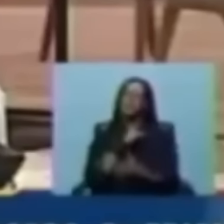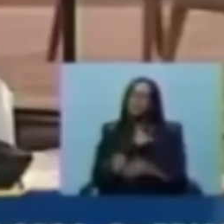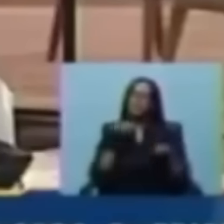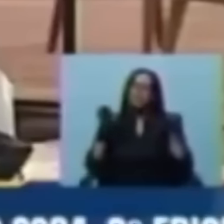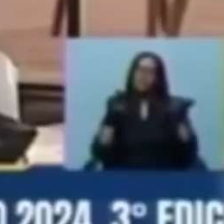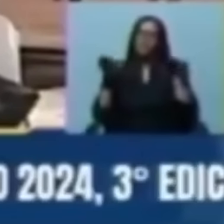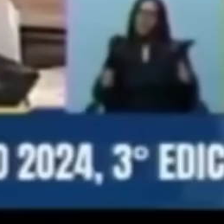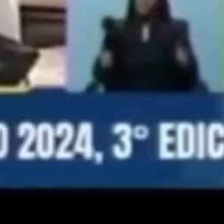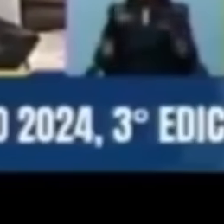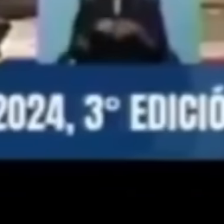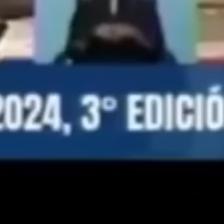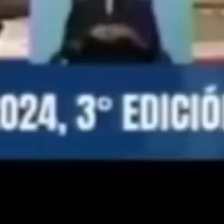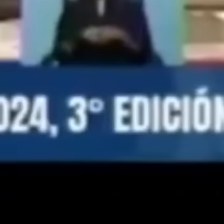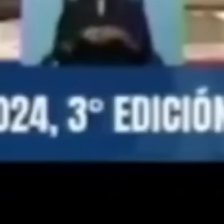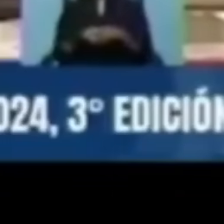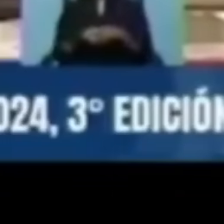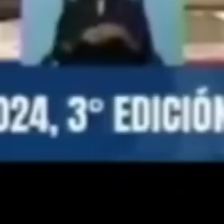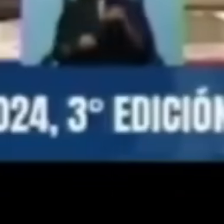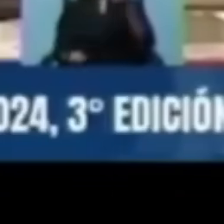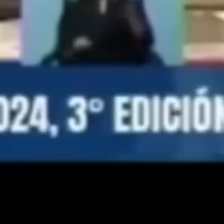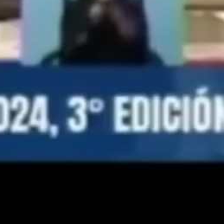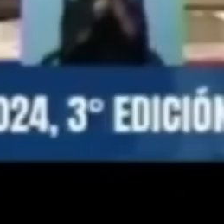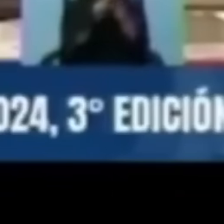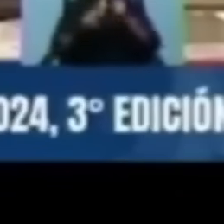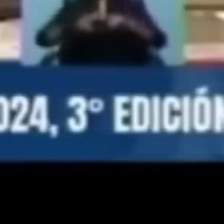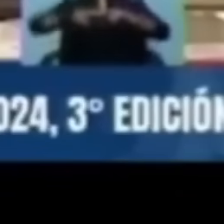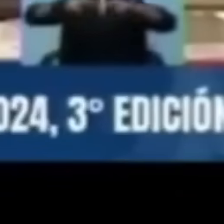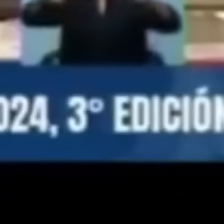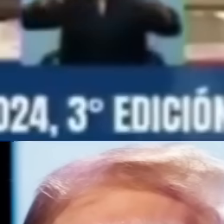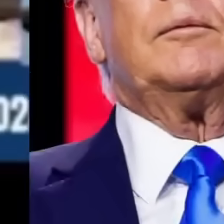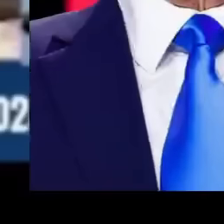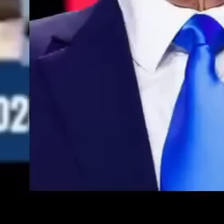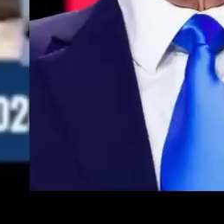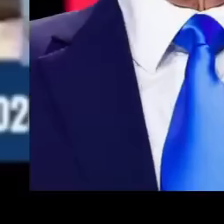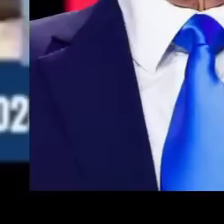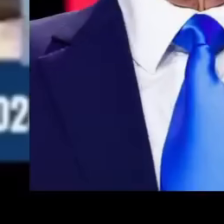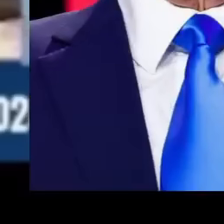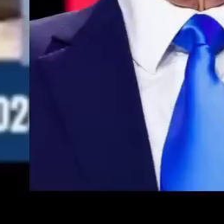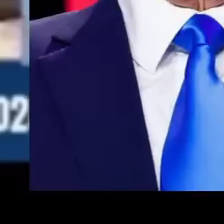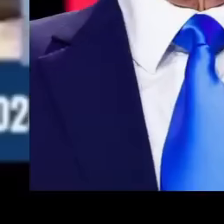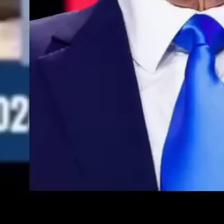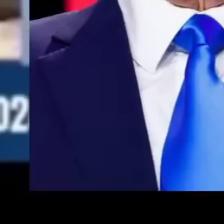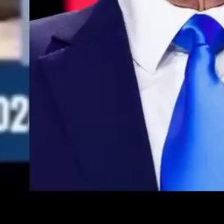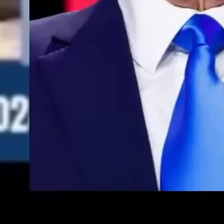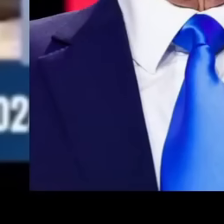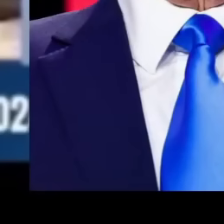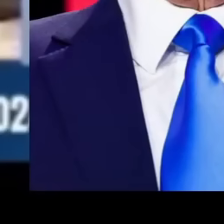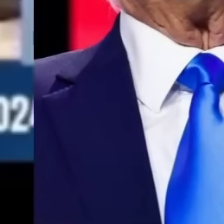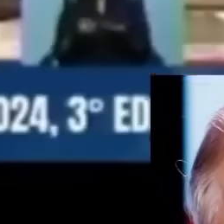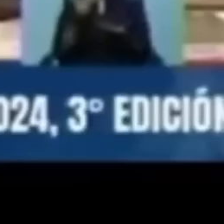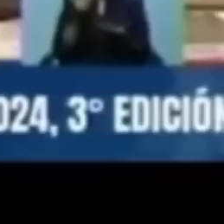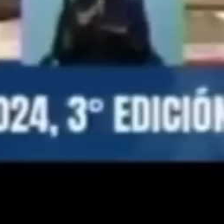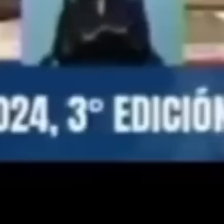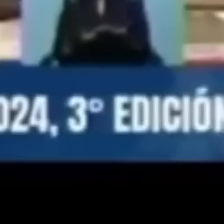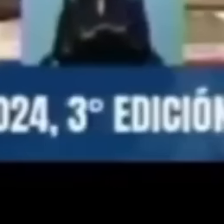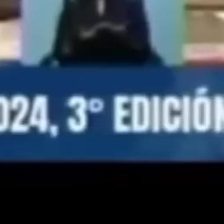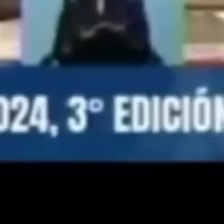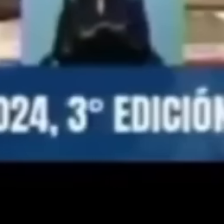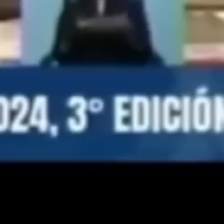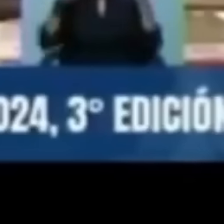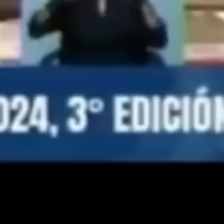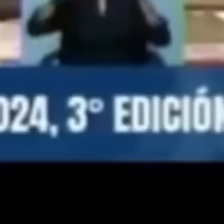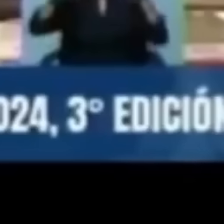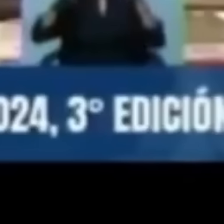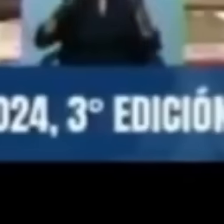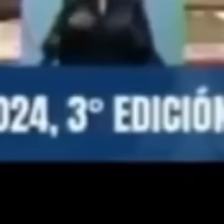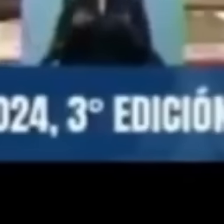hace cuesta arriba ir a una playa se le cuesta ir a Margarita se le cuesta ir a Mérida o cualquier otro estado donde tú quieras ir